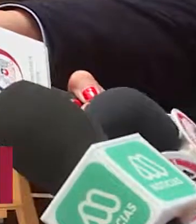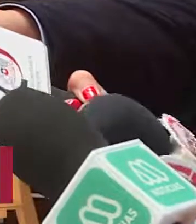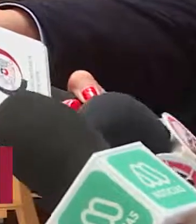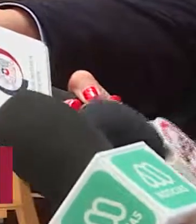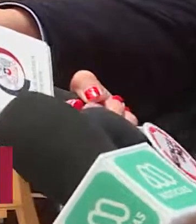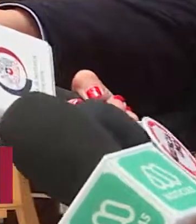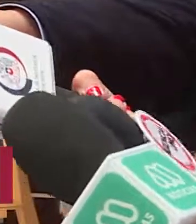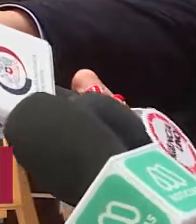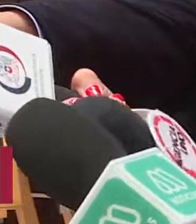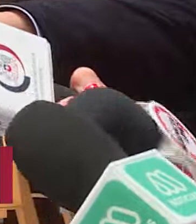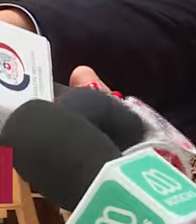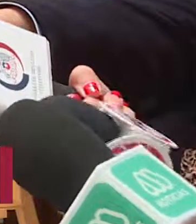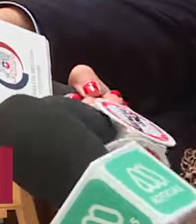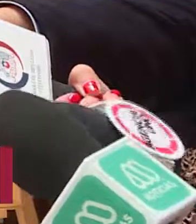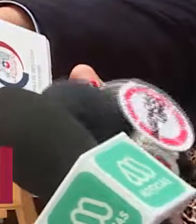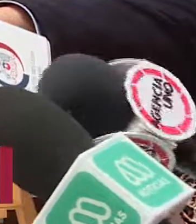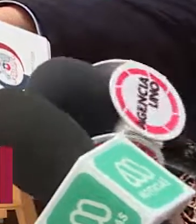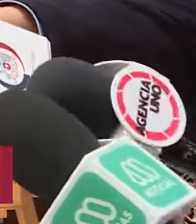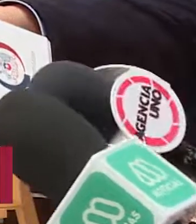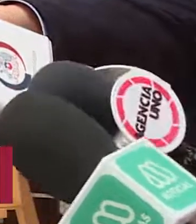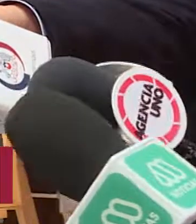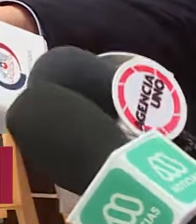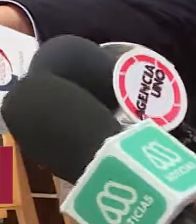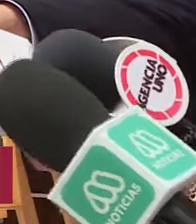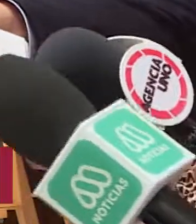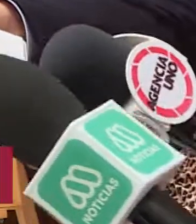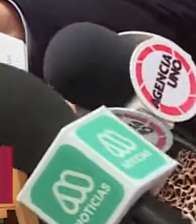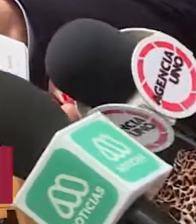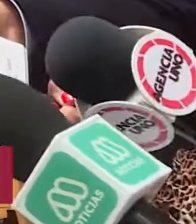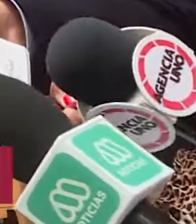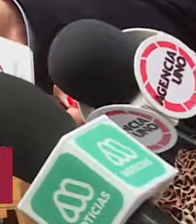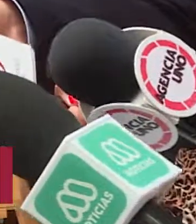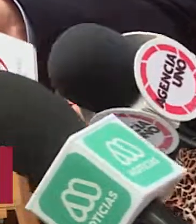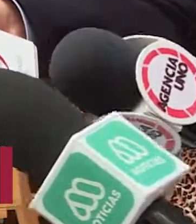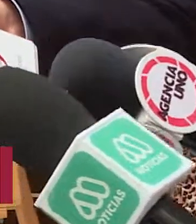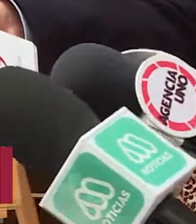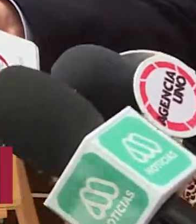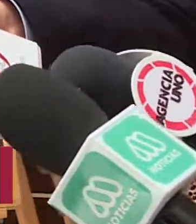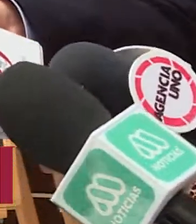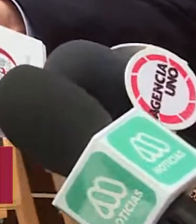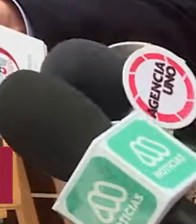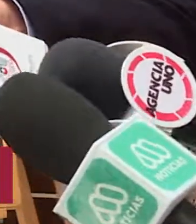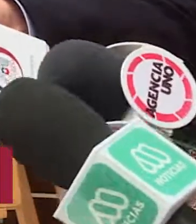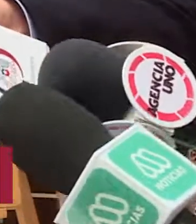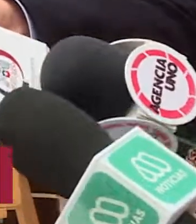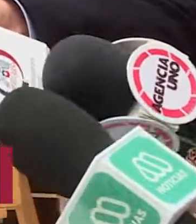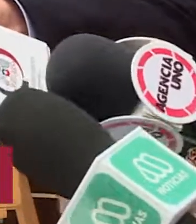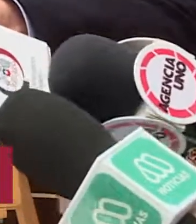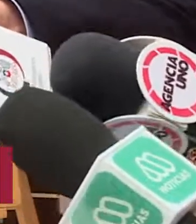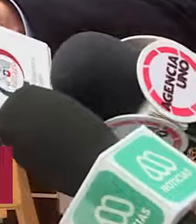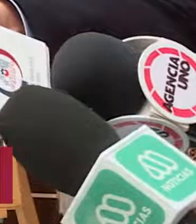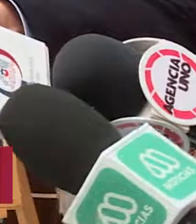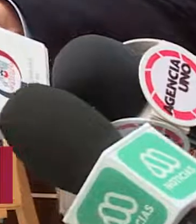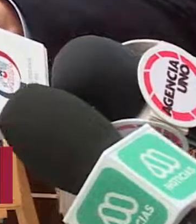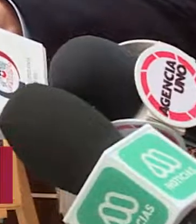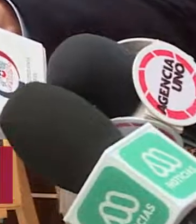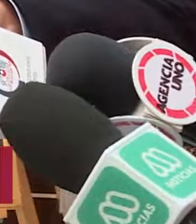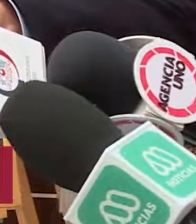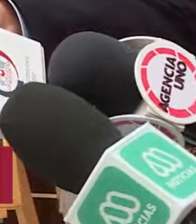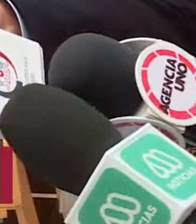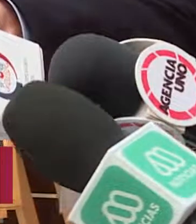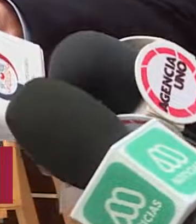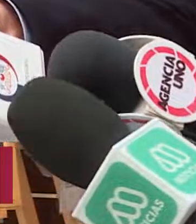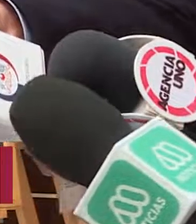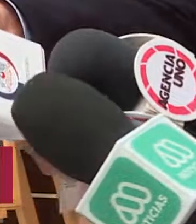¿En qué terminó finalmente? En que se está hablando de un proyecto que habla de negacionismo y que además sanciona con cárcel a aquellas personas